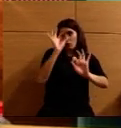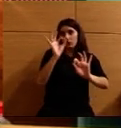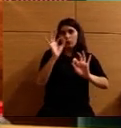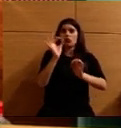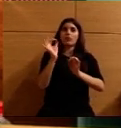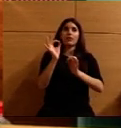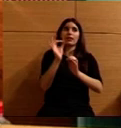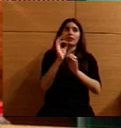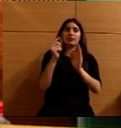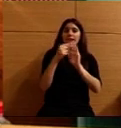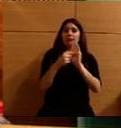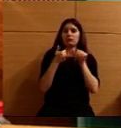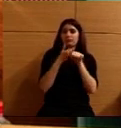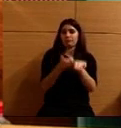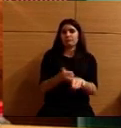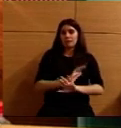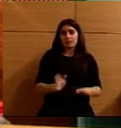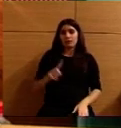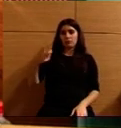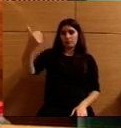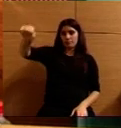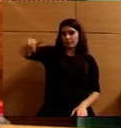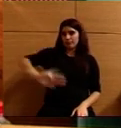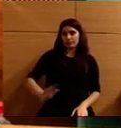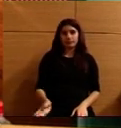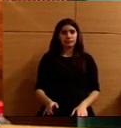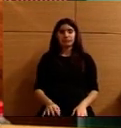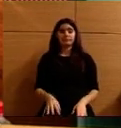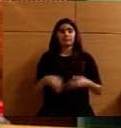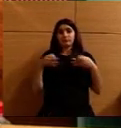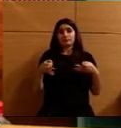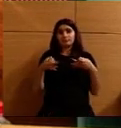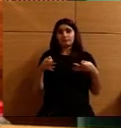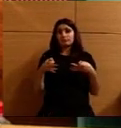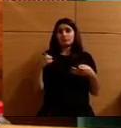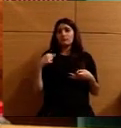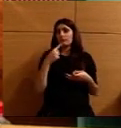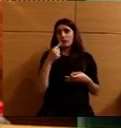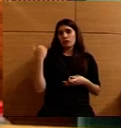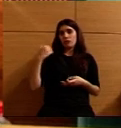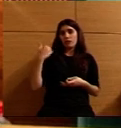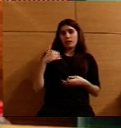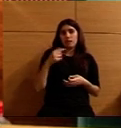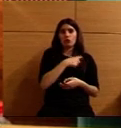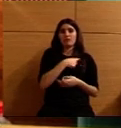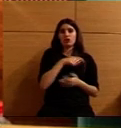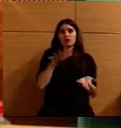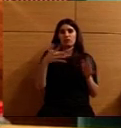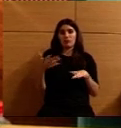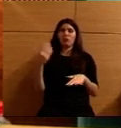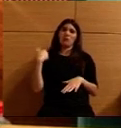el criterio del secretario de la corporación y rechazará su recurso, como hemos ya trasladamos en la Comisión de Transformación. Pero